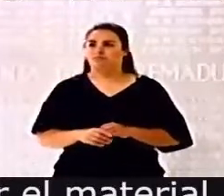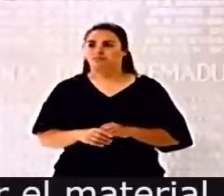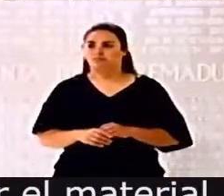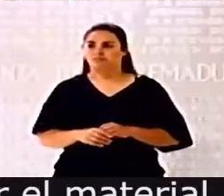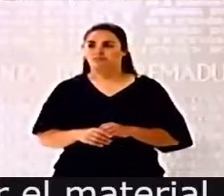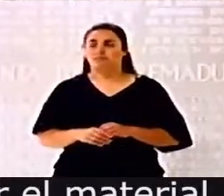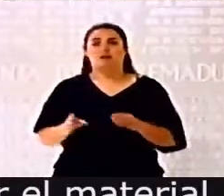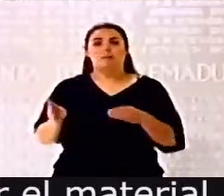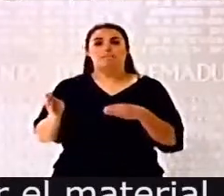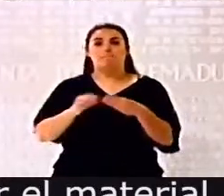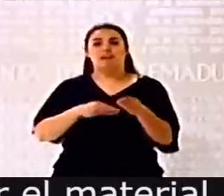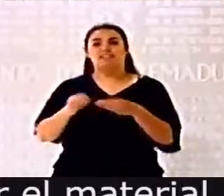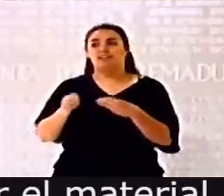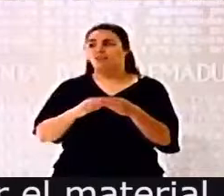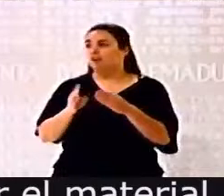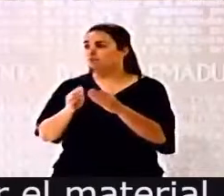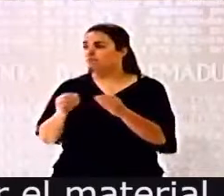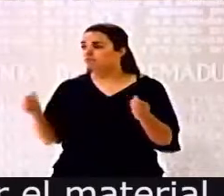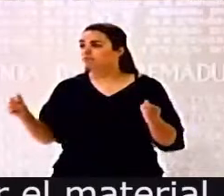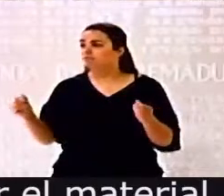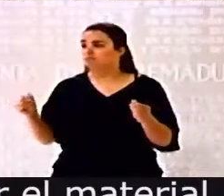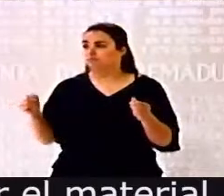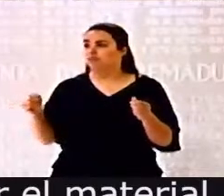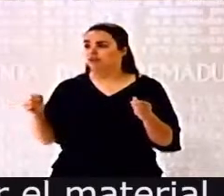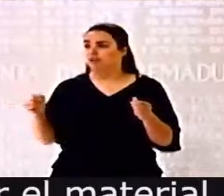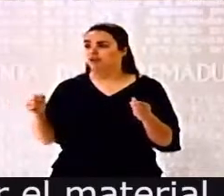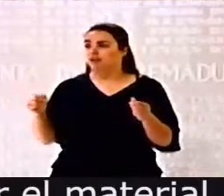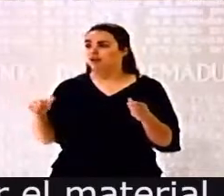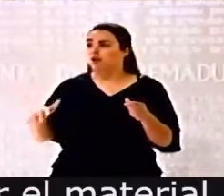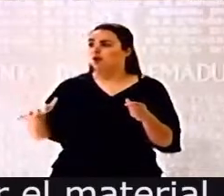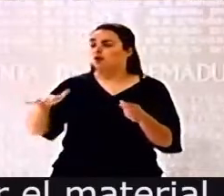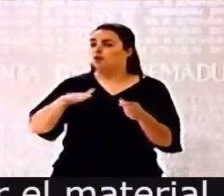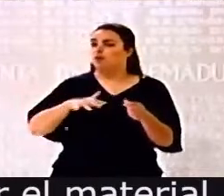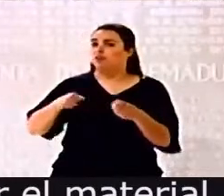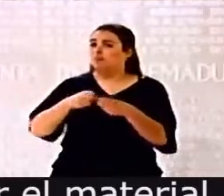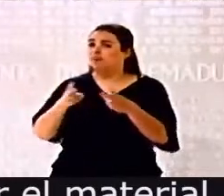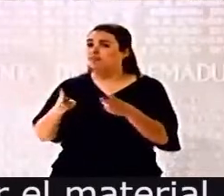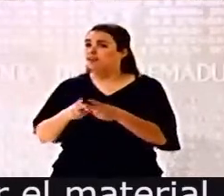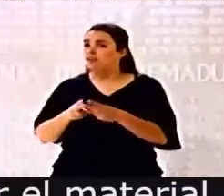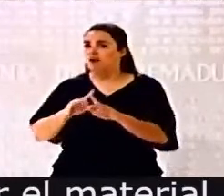quede material desechable dentro de la zona de piscina.